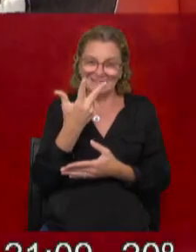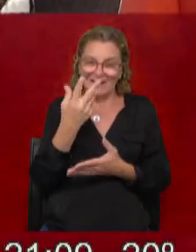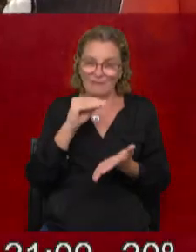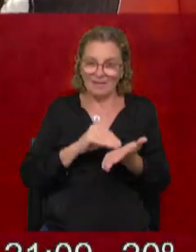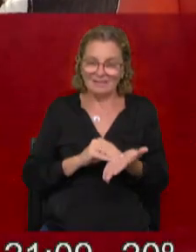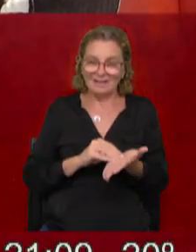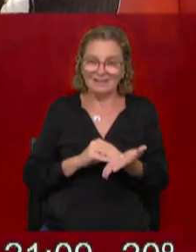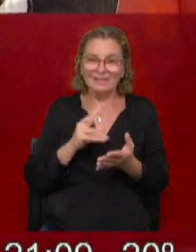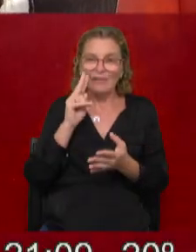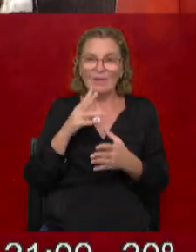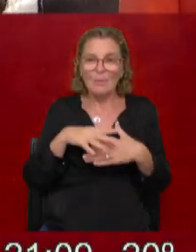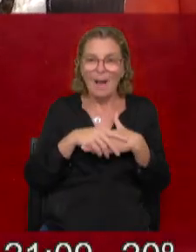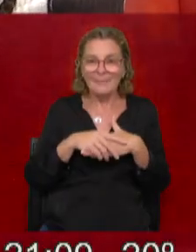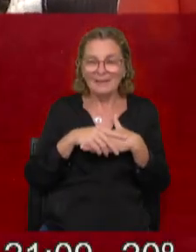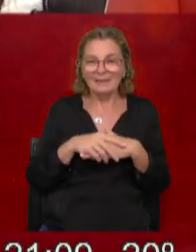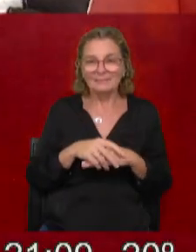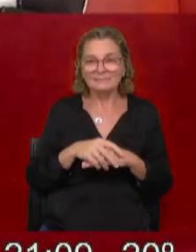Lucila, te vemos, amiga.